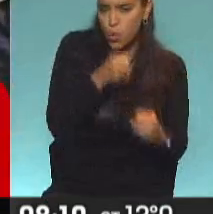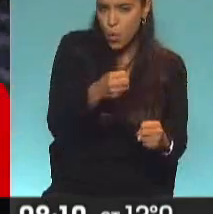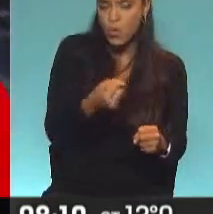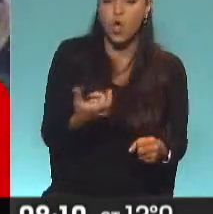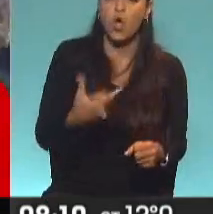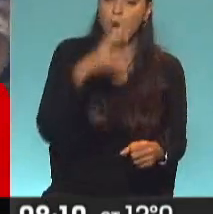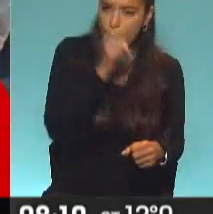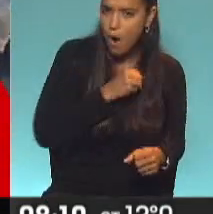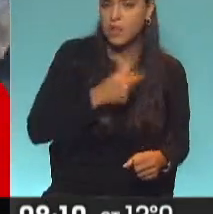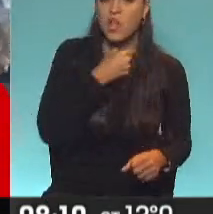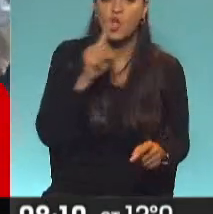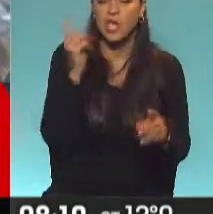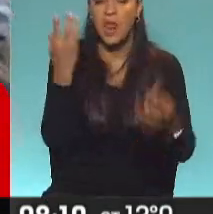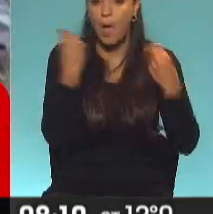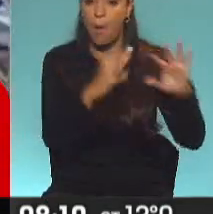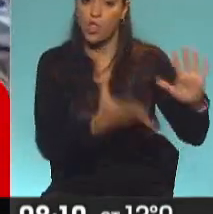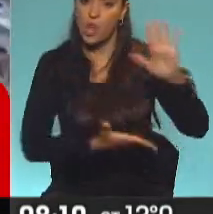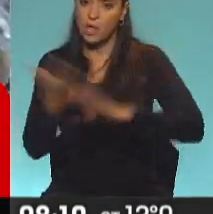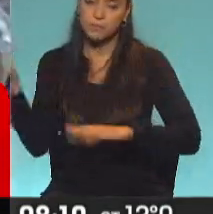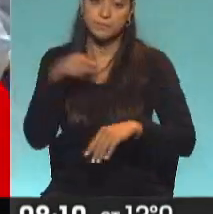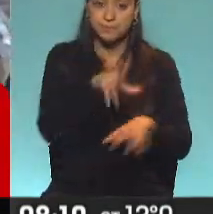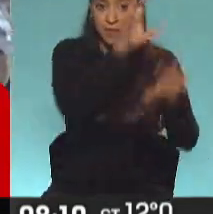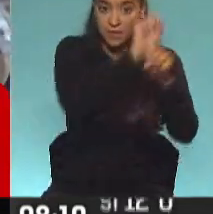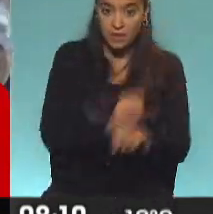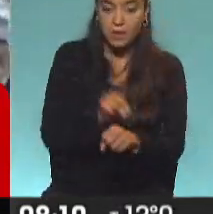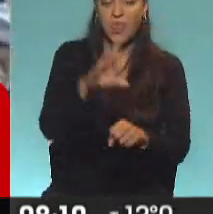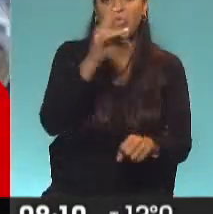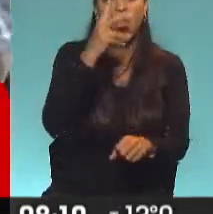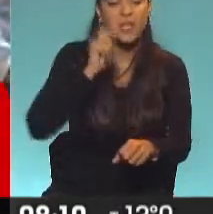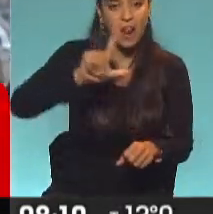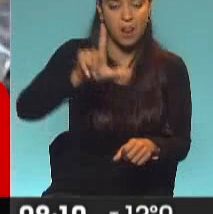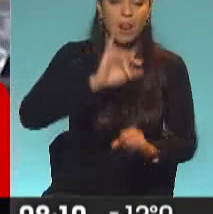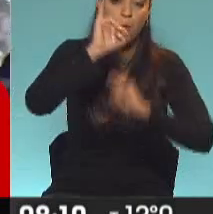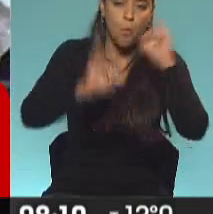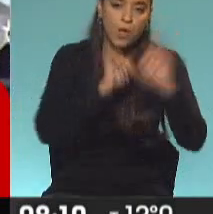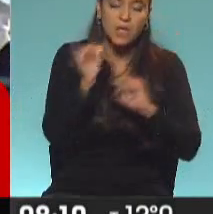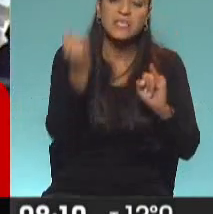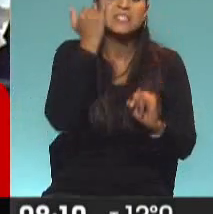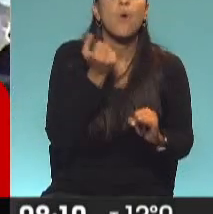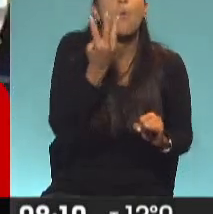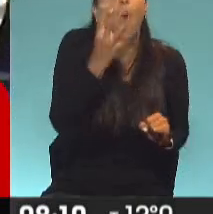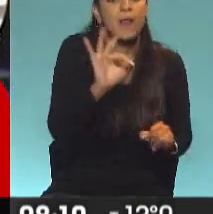quisieron justamente abandonar el predio y estas detenciones, recién Daniel Castaño acaba de indicar que ya son